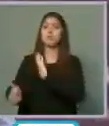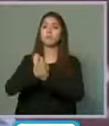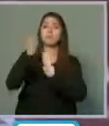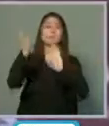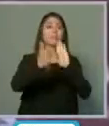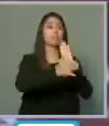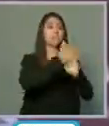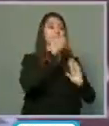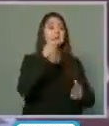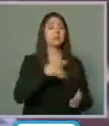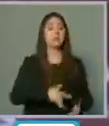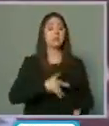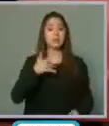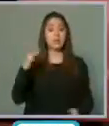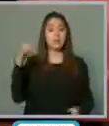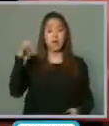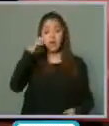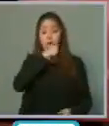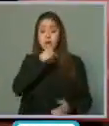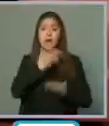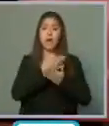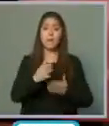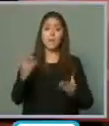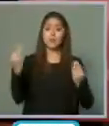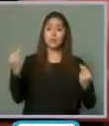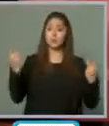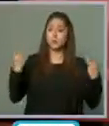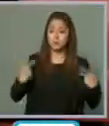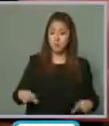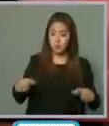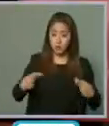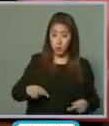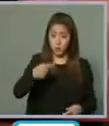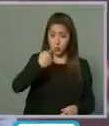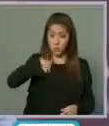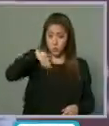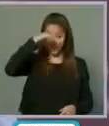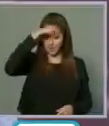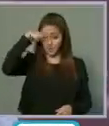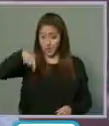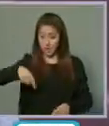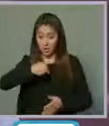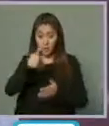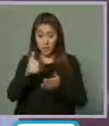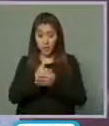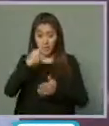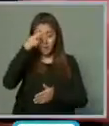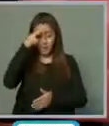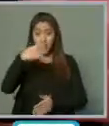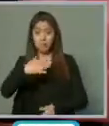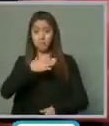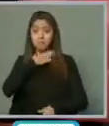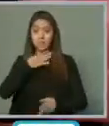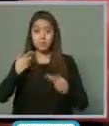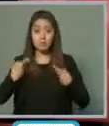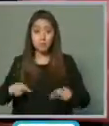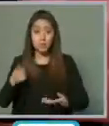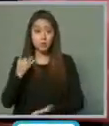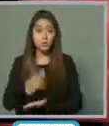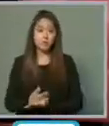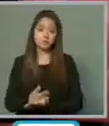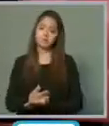alrededor, que nos sentimos sobrepoblados, pero no somos la única ciudad que vive así. No, en efecto.